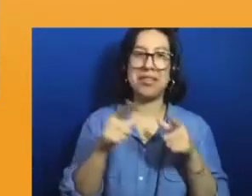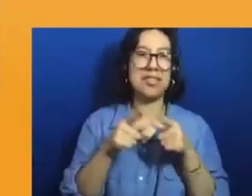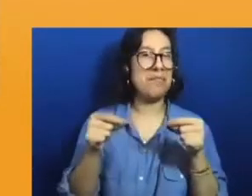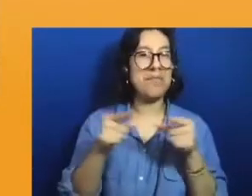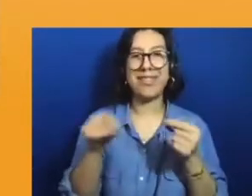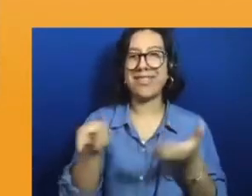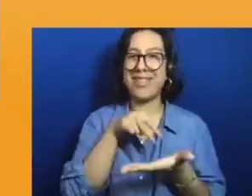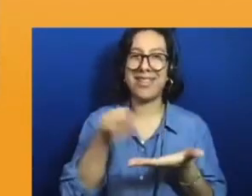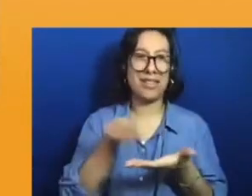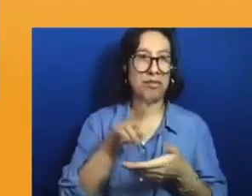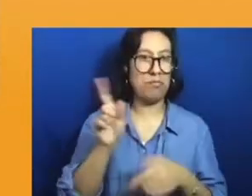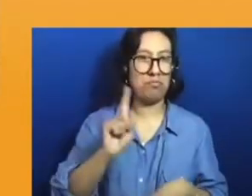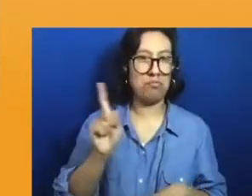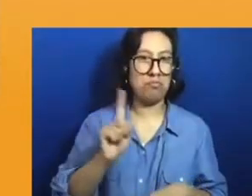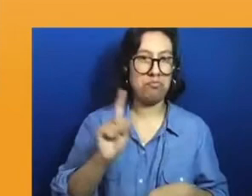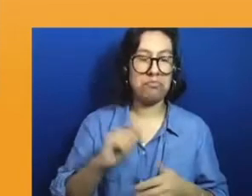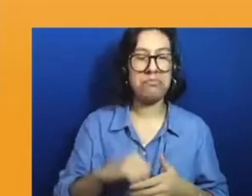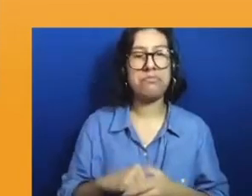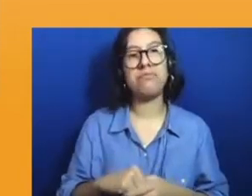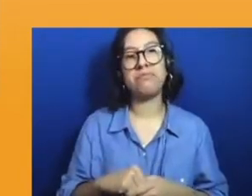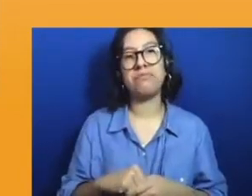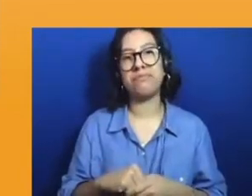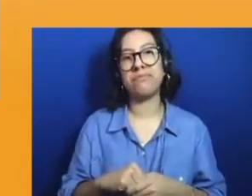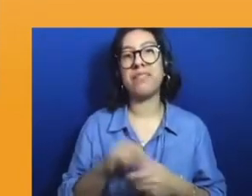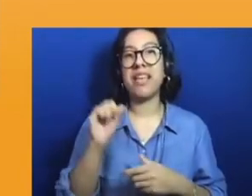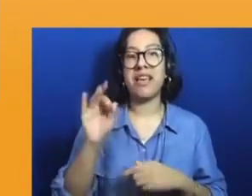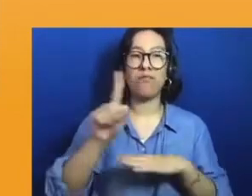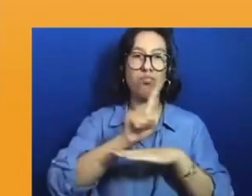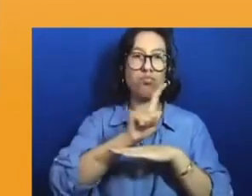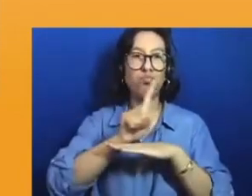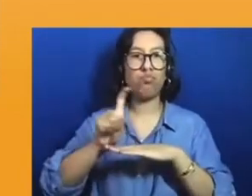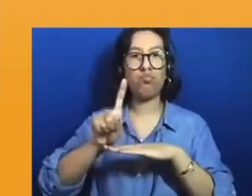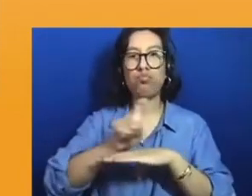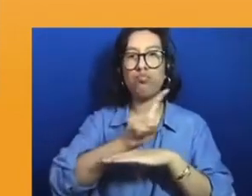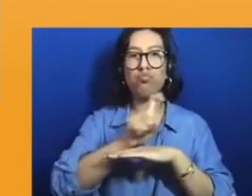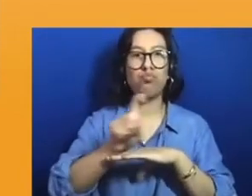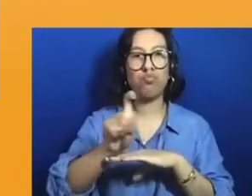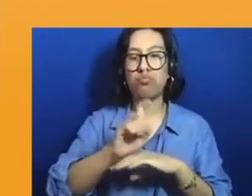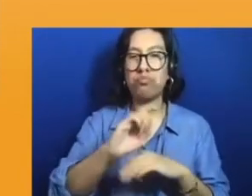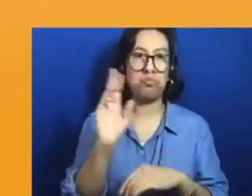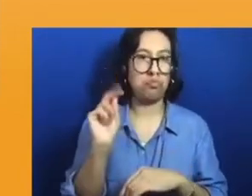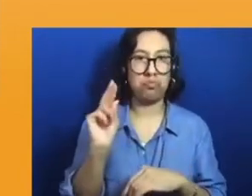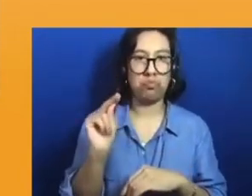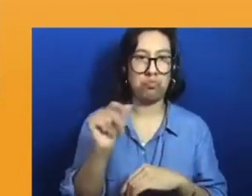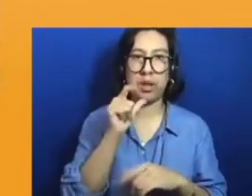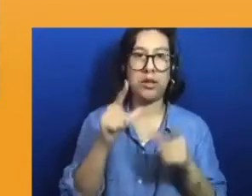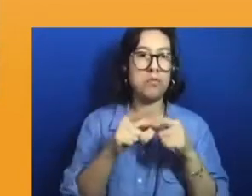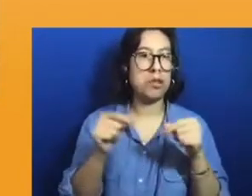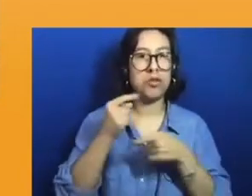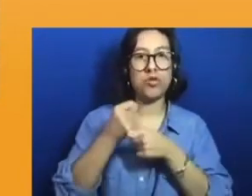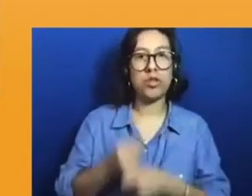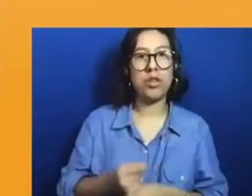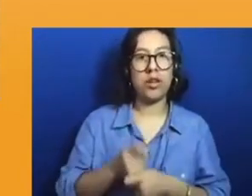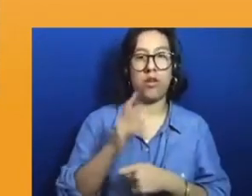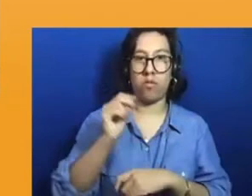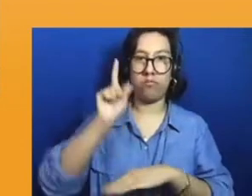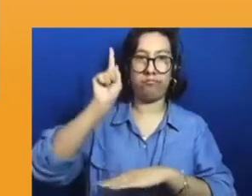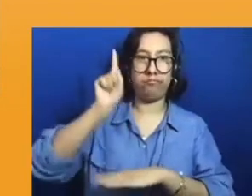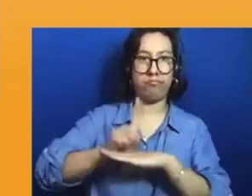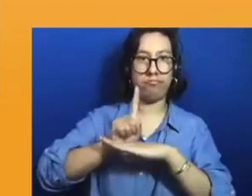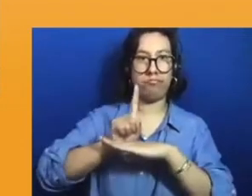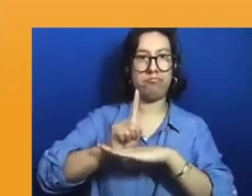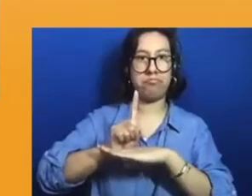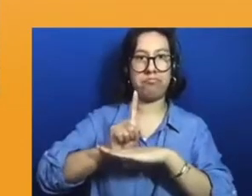japonesa, cuando movemos las caderas de un lado a otro, de para atrás. Tenemos que centrar la